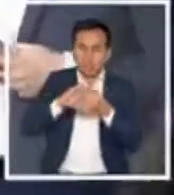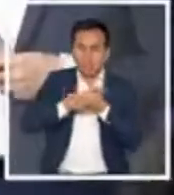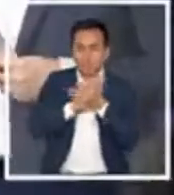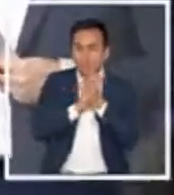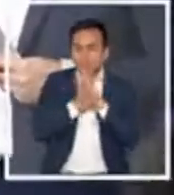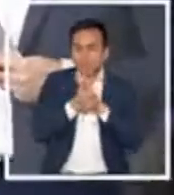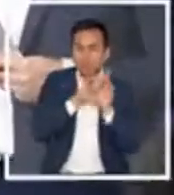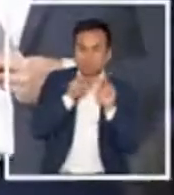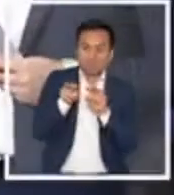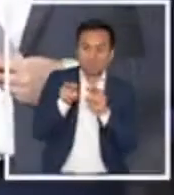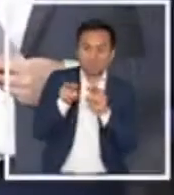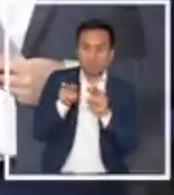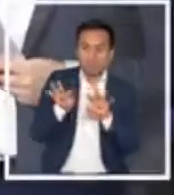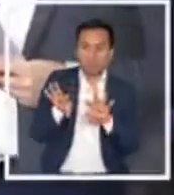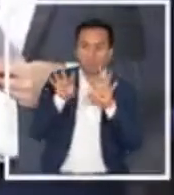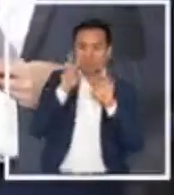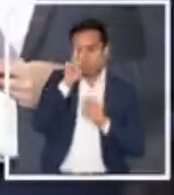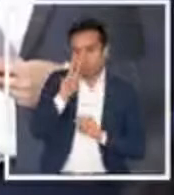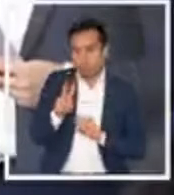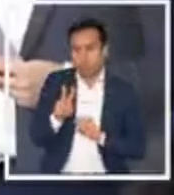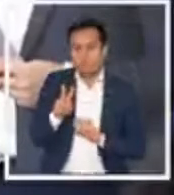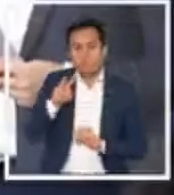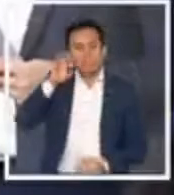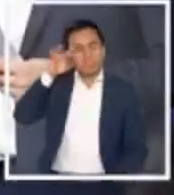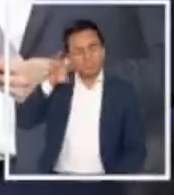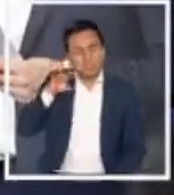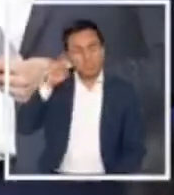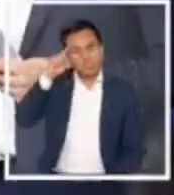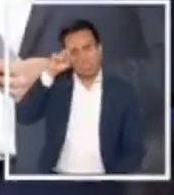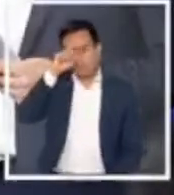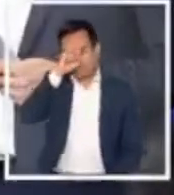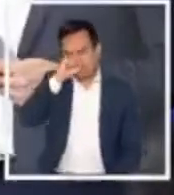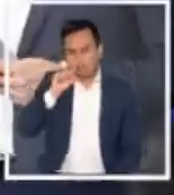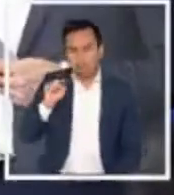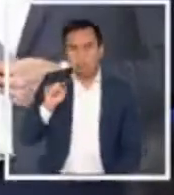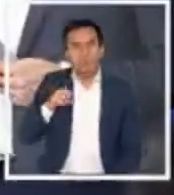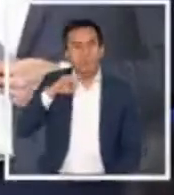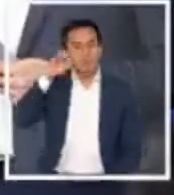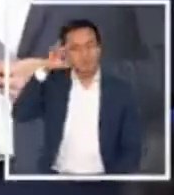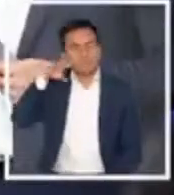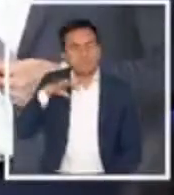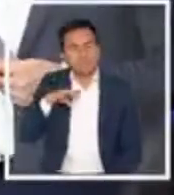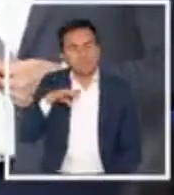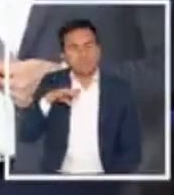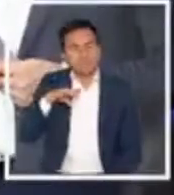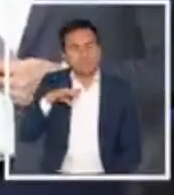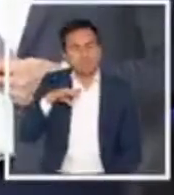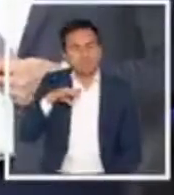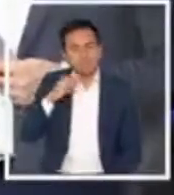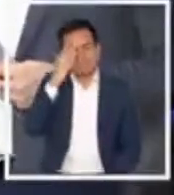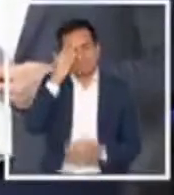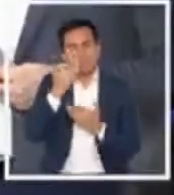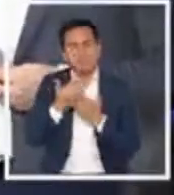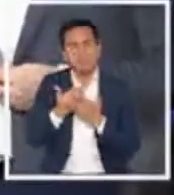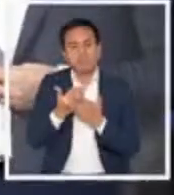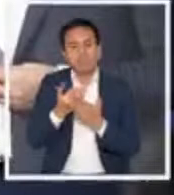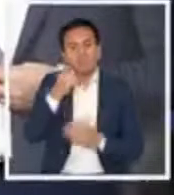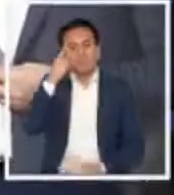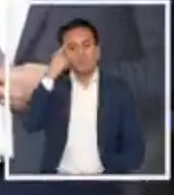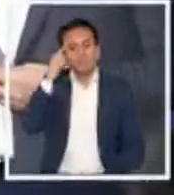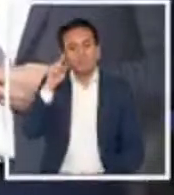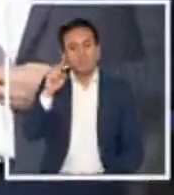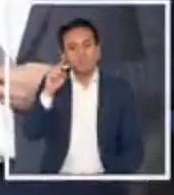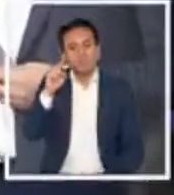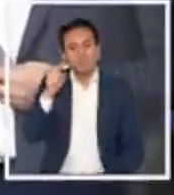todo con mucha admiración. Sabemos lo difícil que es, sabemos lo que hay que enfrentar, pero